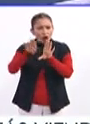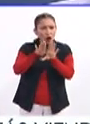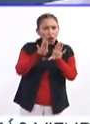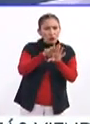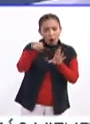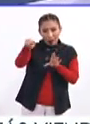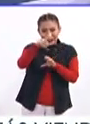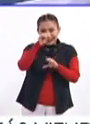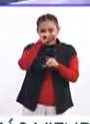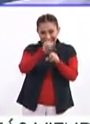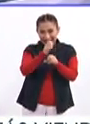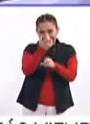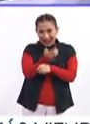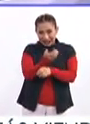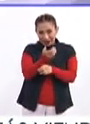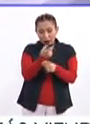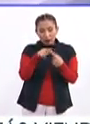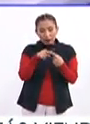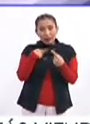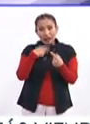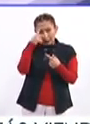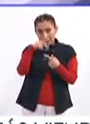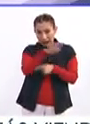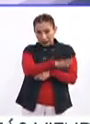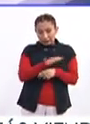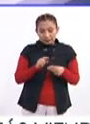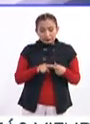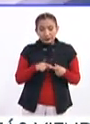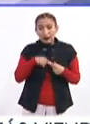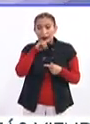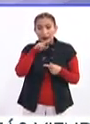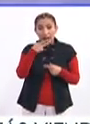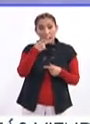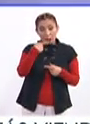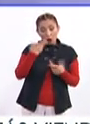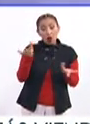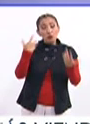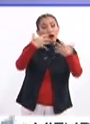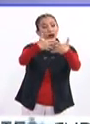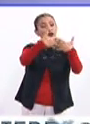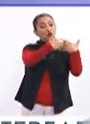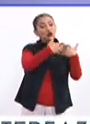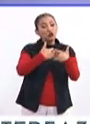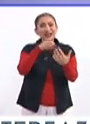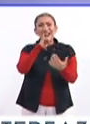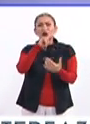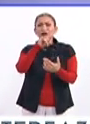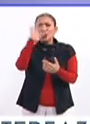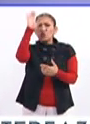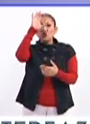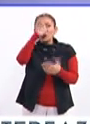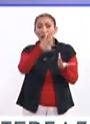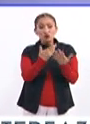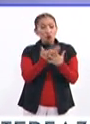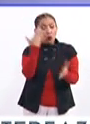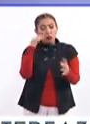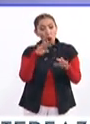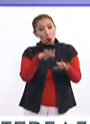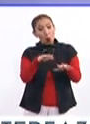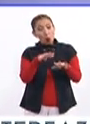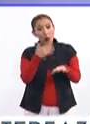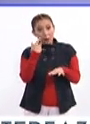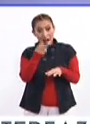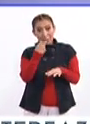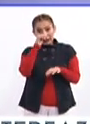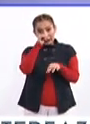incluso también la secretaria de Economía, la secretaria mexicana de Economía, también habló de las industrias culturales. Fue muy revelador escuchar